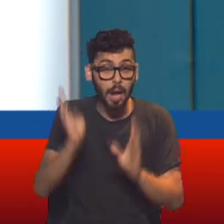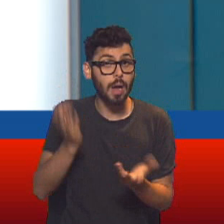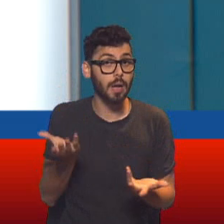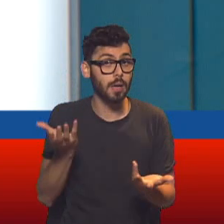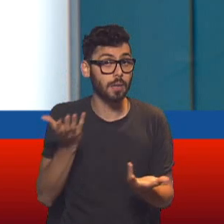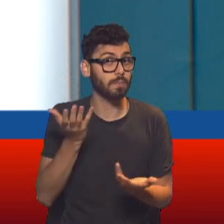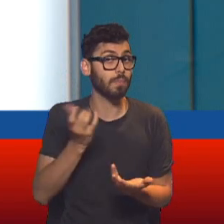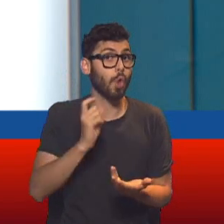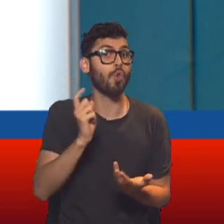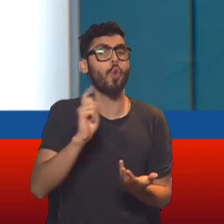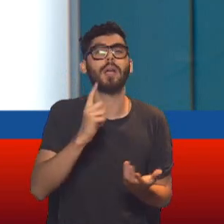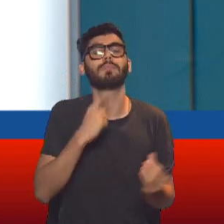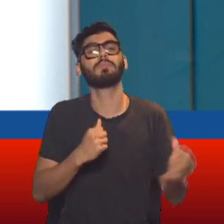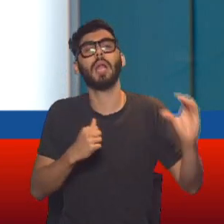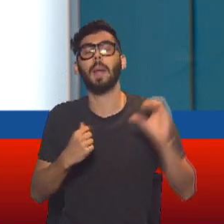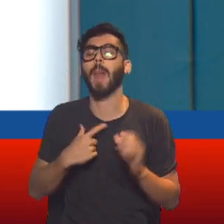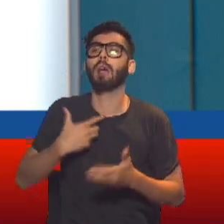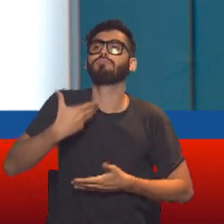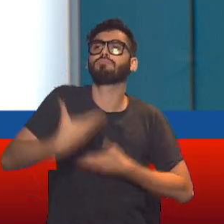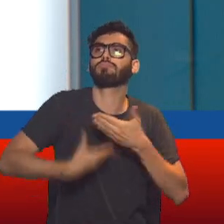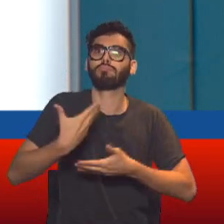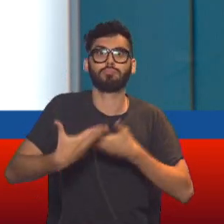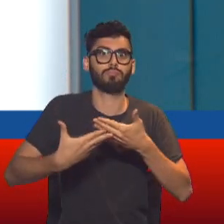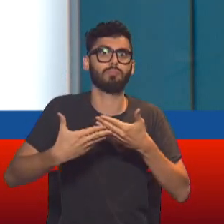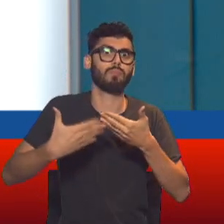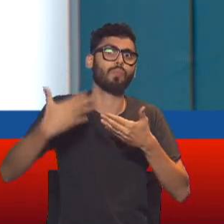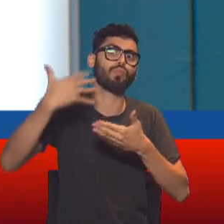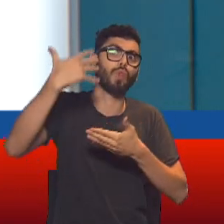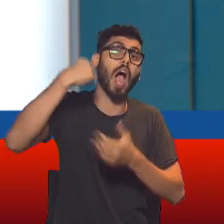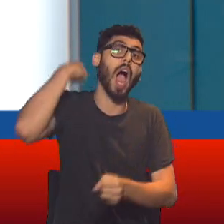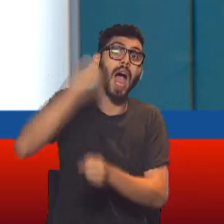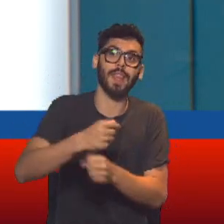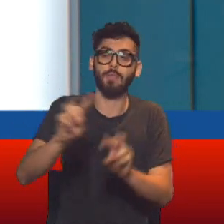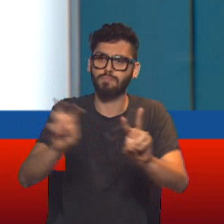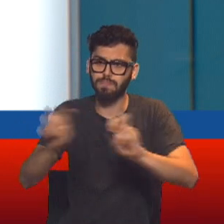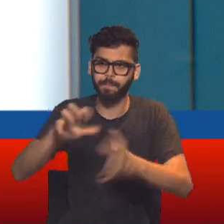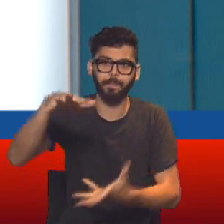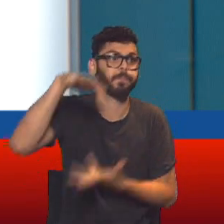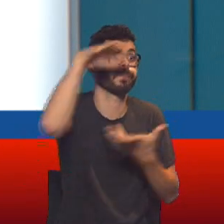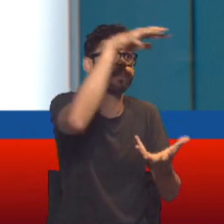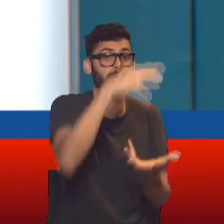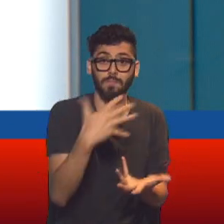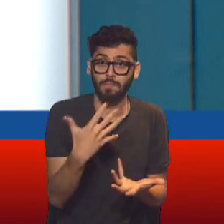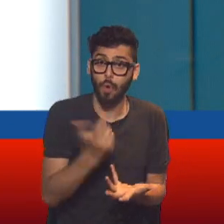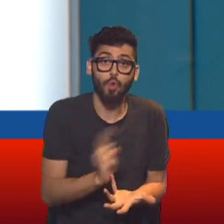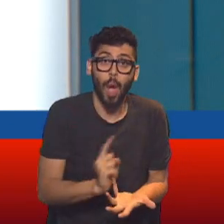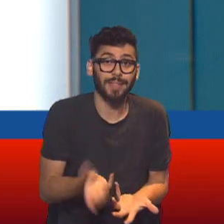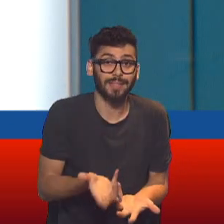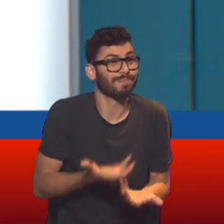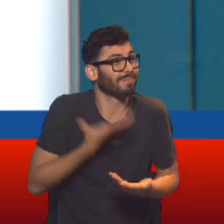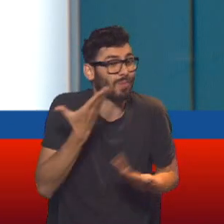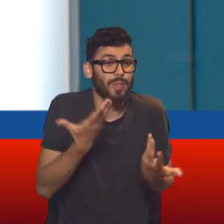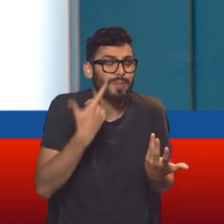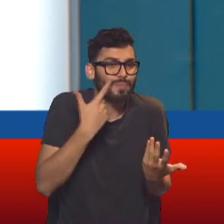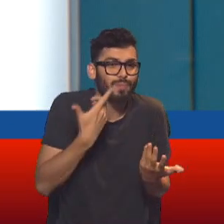para desarrollar un proceso de crecimiento virtuoso que eventualmente te permita devolverlo. Con lo Sí. cual, de ninguna forma que lo